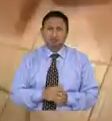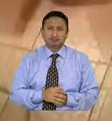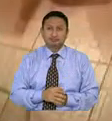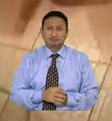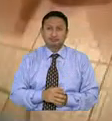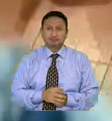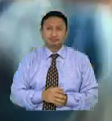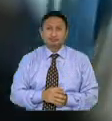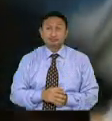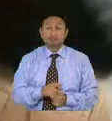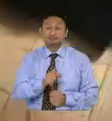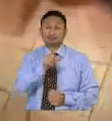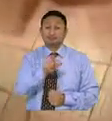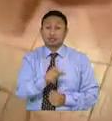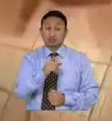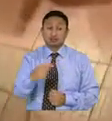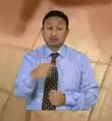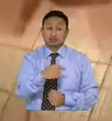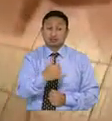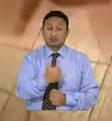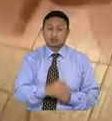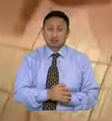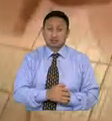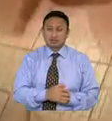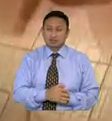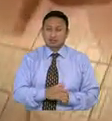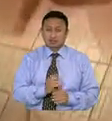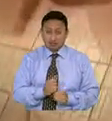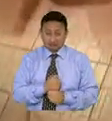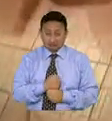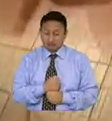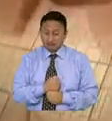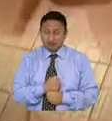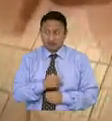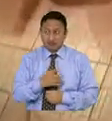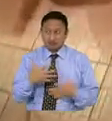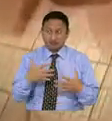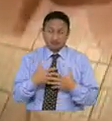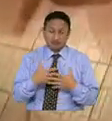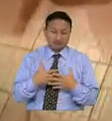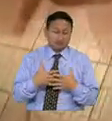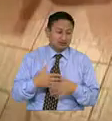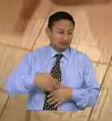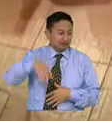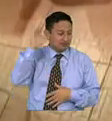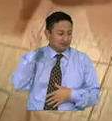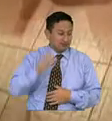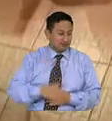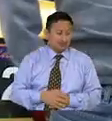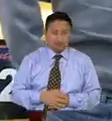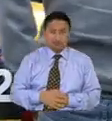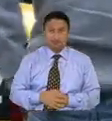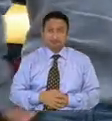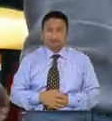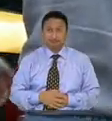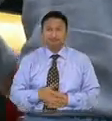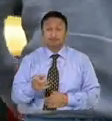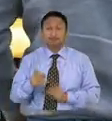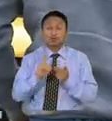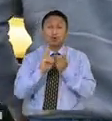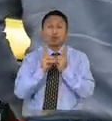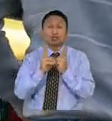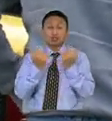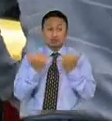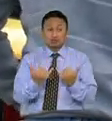los asustados clientes seguramente hasta el hambre se les fue con el accionar delictivo. Ya ni comer tranquilo se puede. Los vecinos se